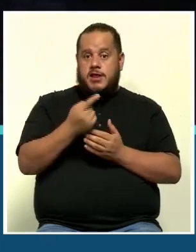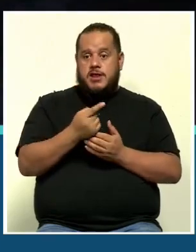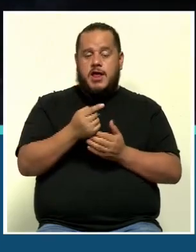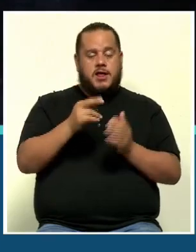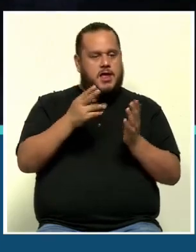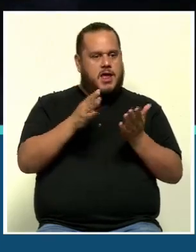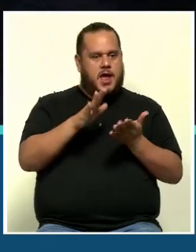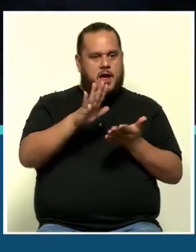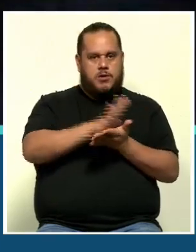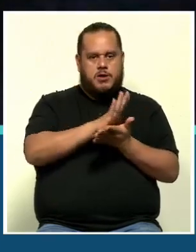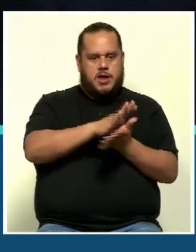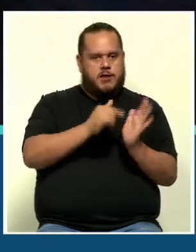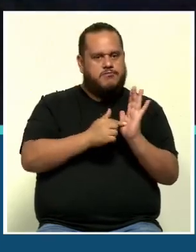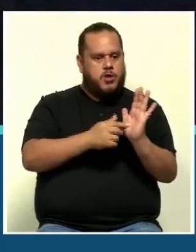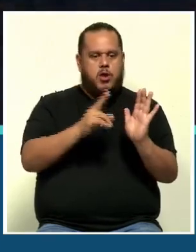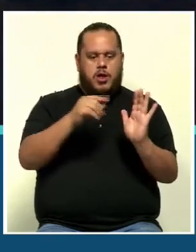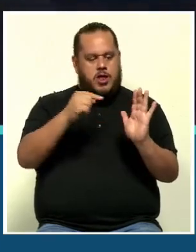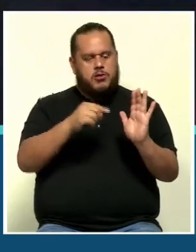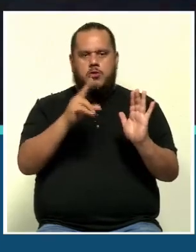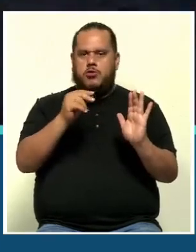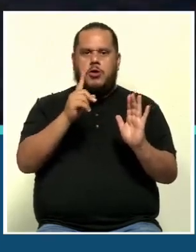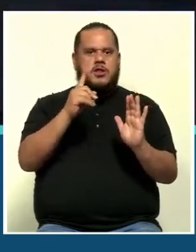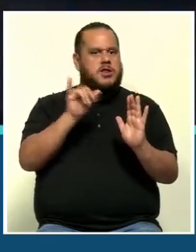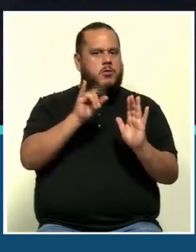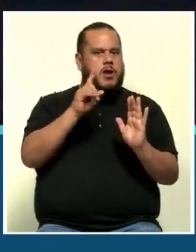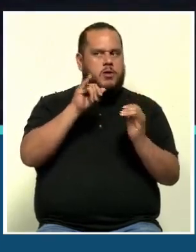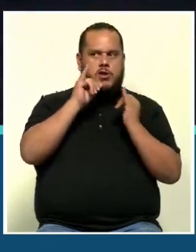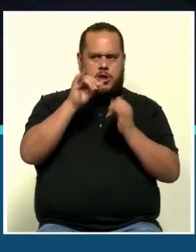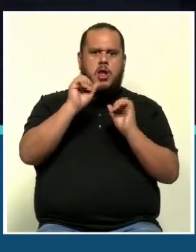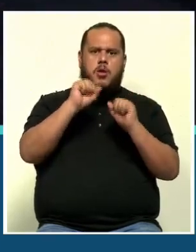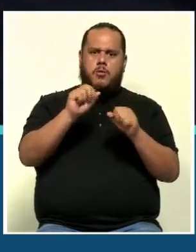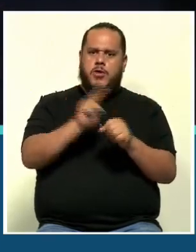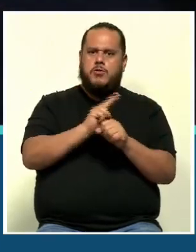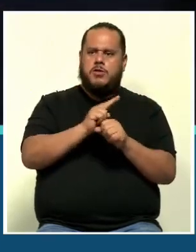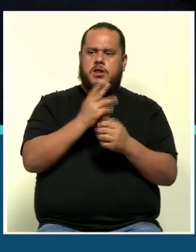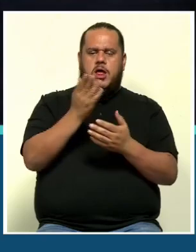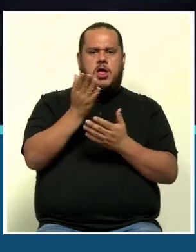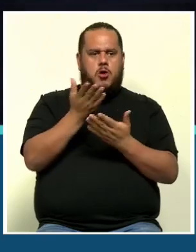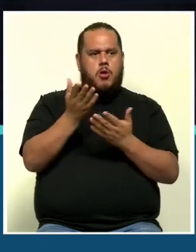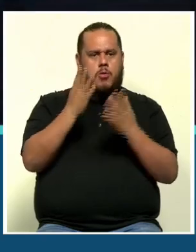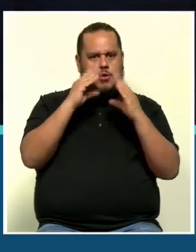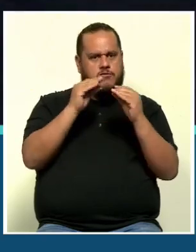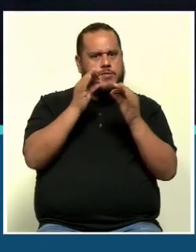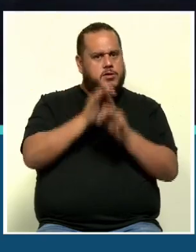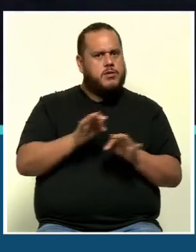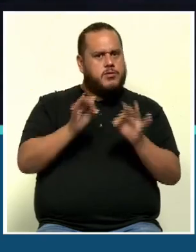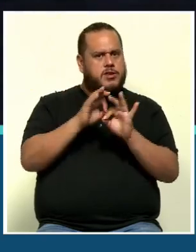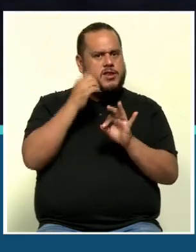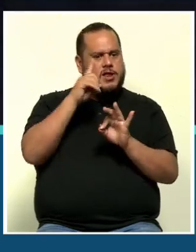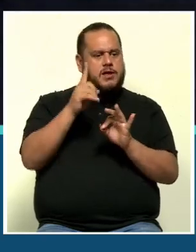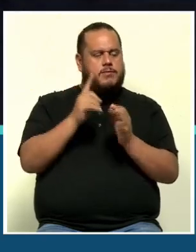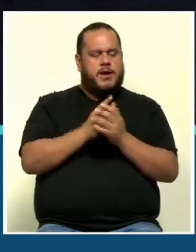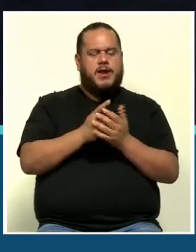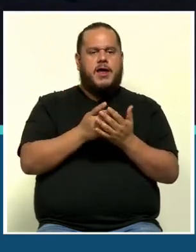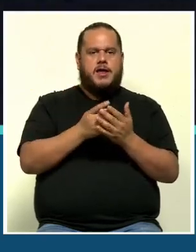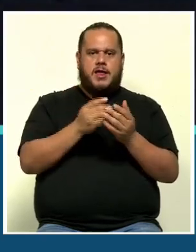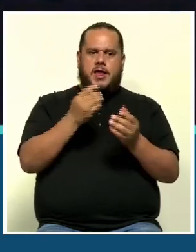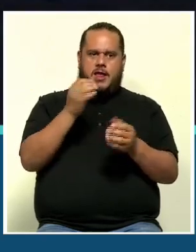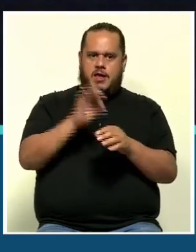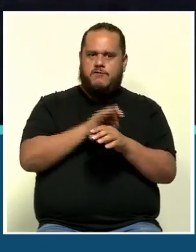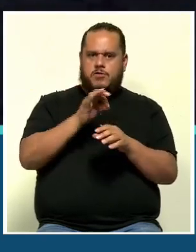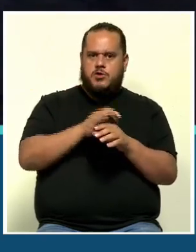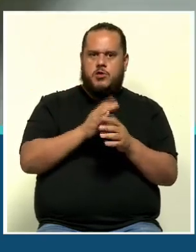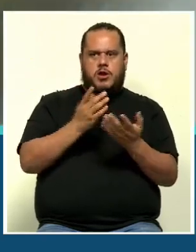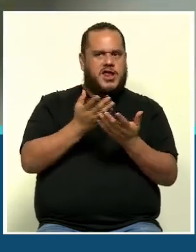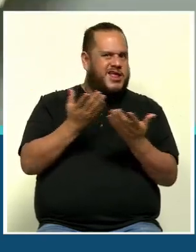reportes no pueden ser vistos como una denuncia, sí pueden ser utilizados como insumos importantes para que la dirección funcional, como lo es